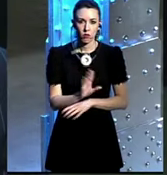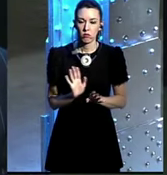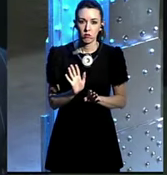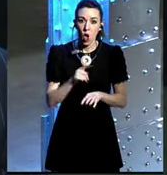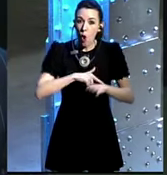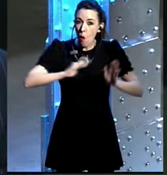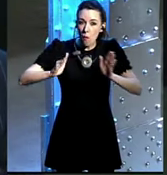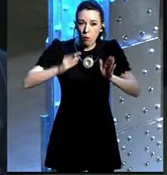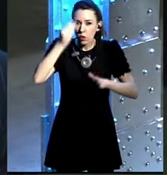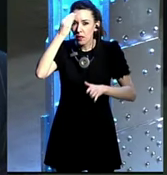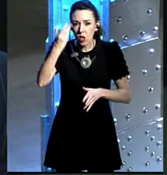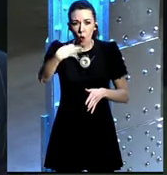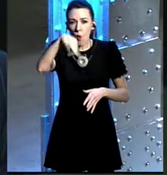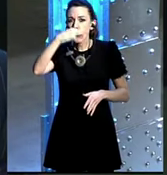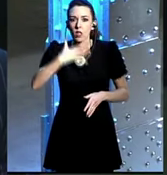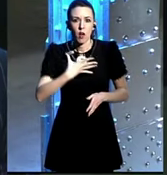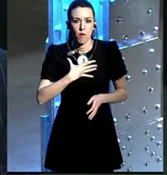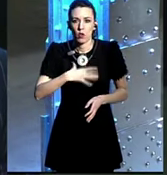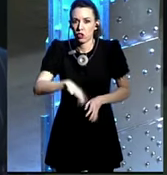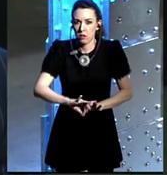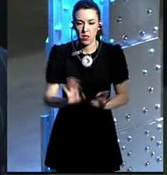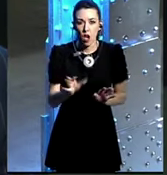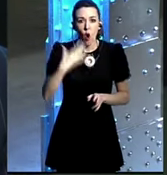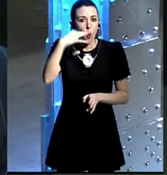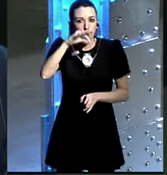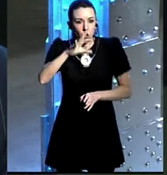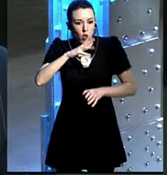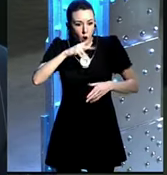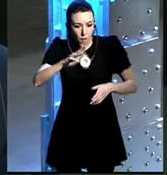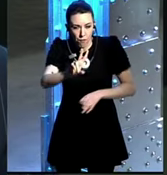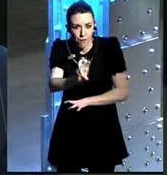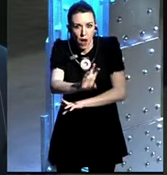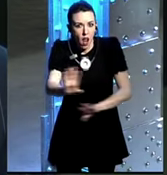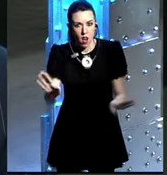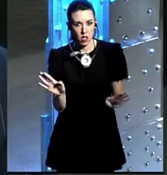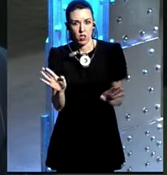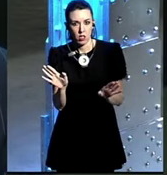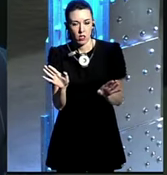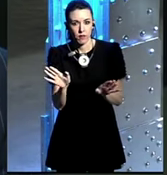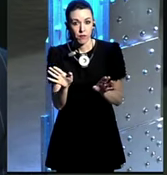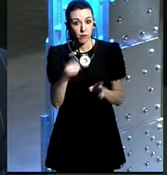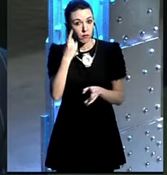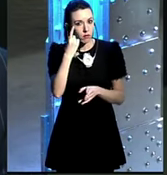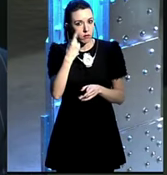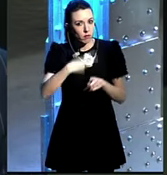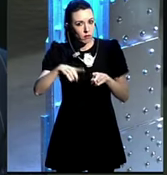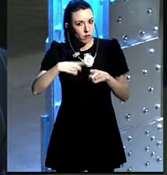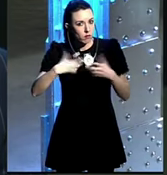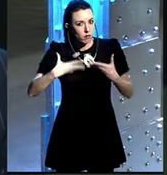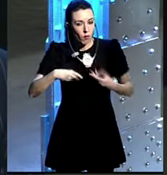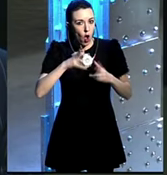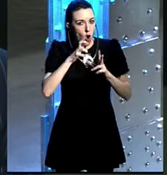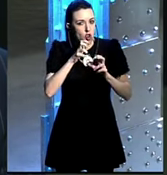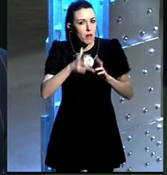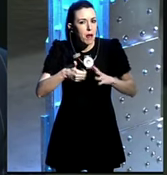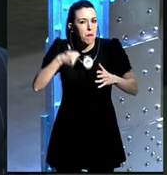yo sentía que era la única posibilidad, que era lo único que tenía sentido hacer. Uno de los aspectos más siniestros de la depresión